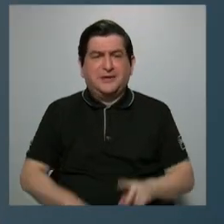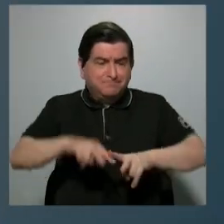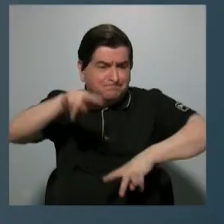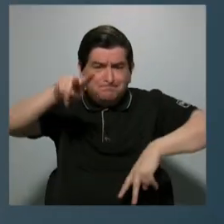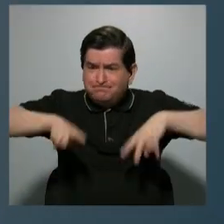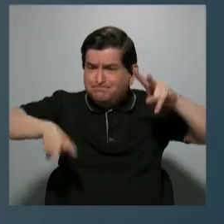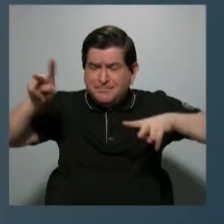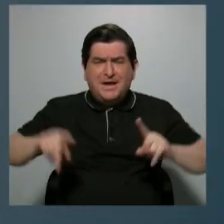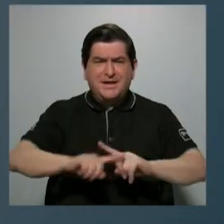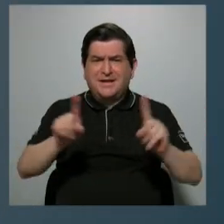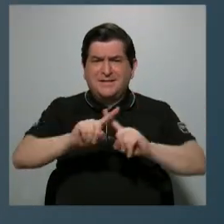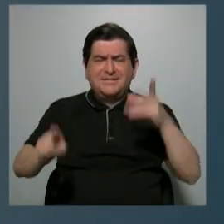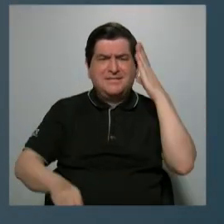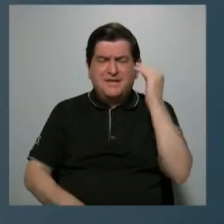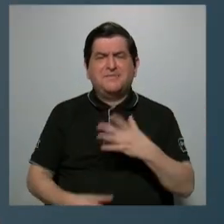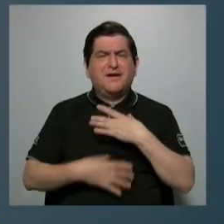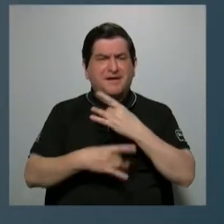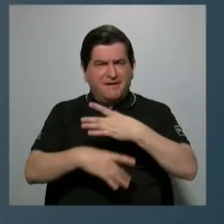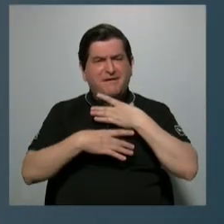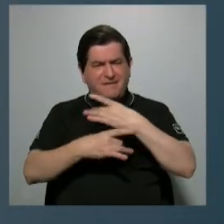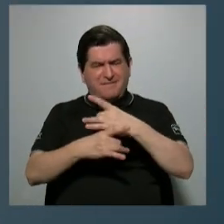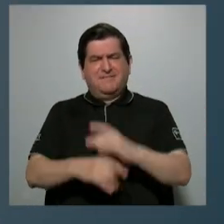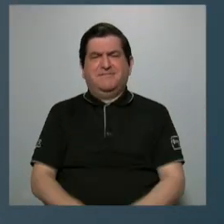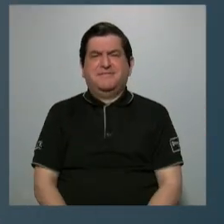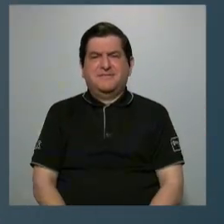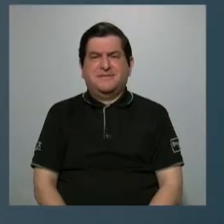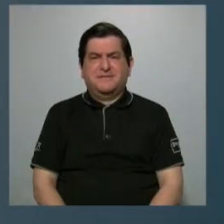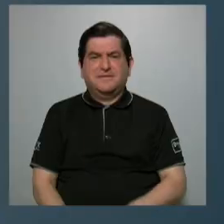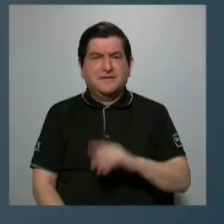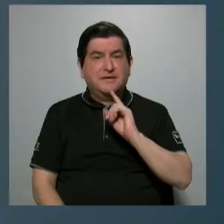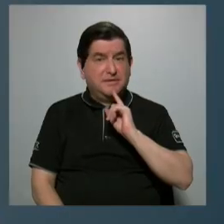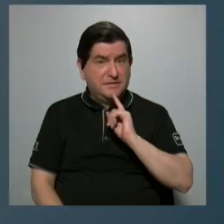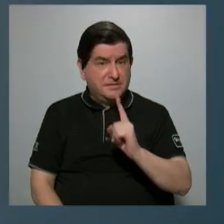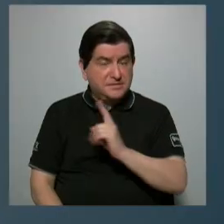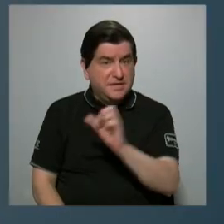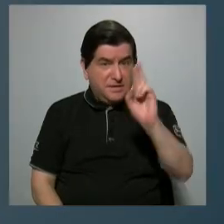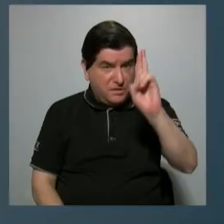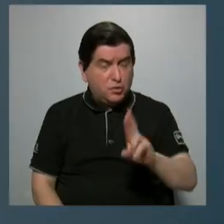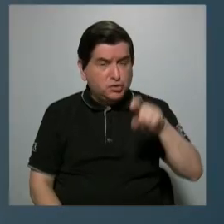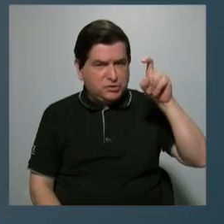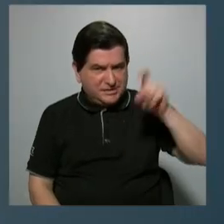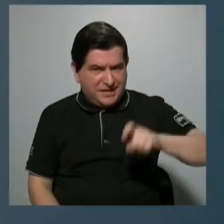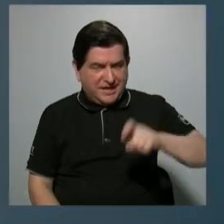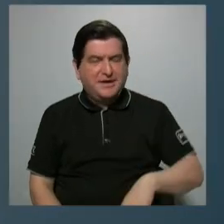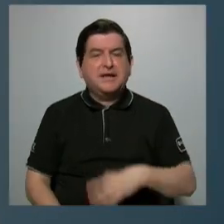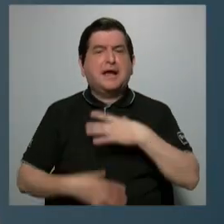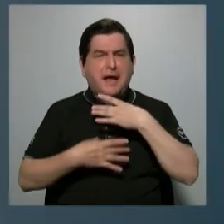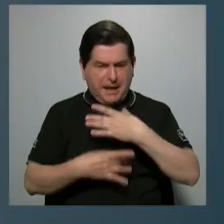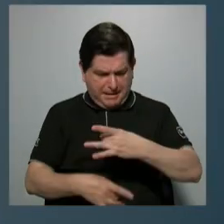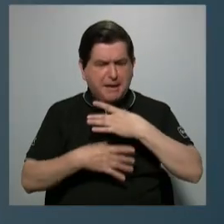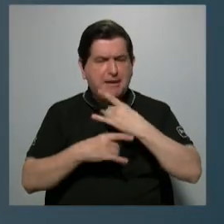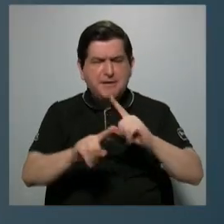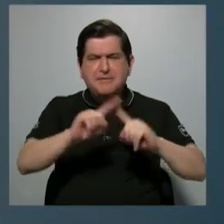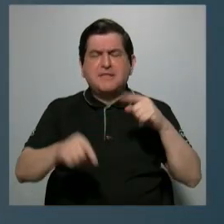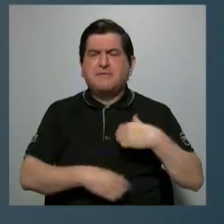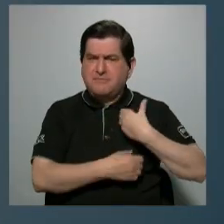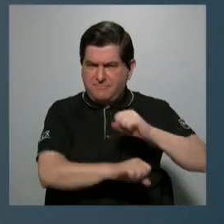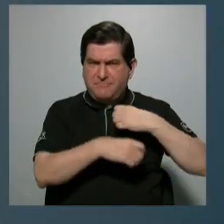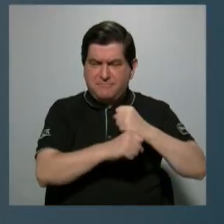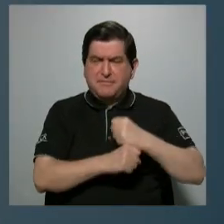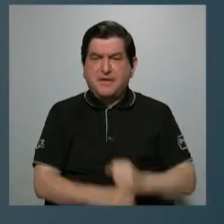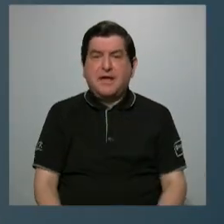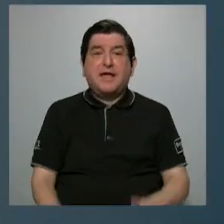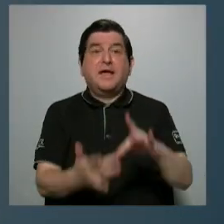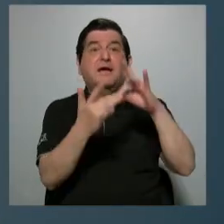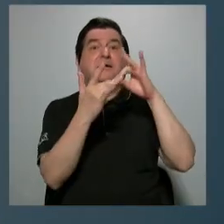digamos, de paquete de experiencias muy interesantes, y para decir que en Costa Rica necesitamos, y hay un interés de muchos gobiernos locales, en